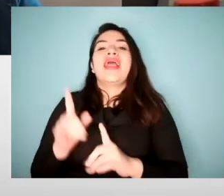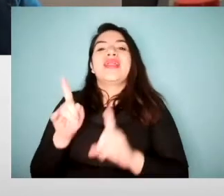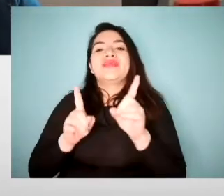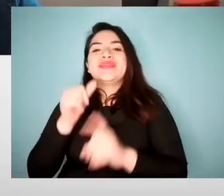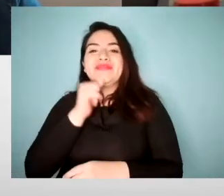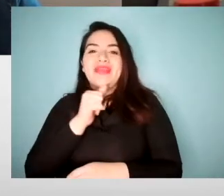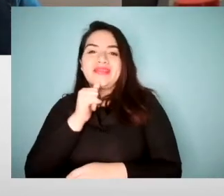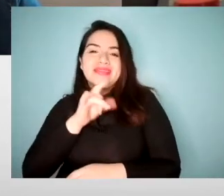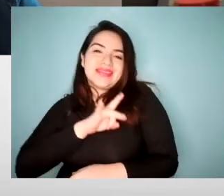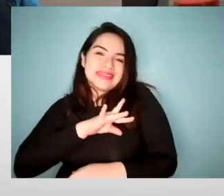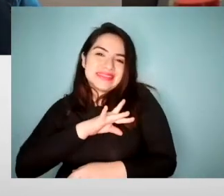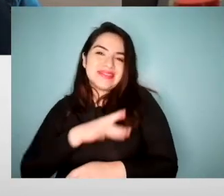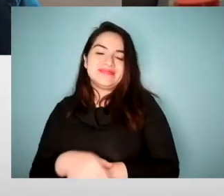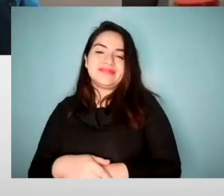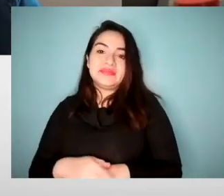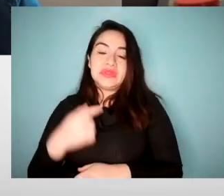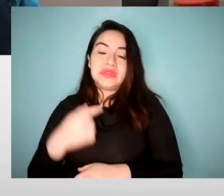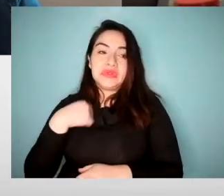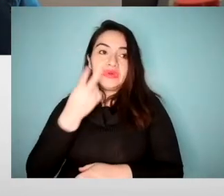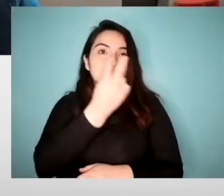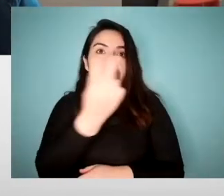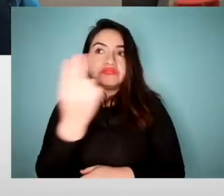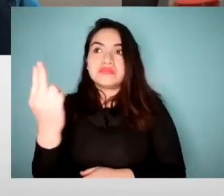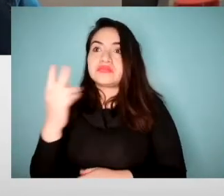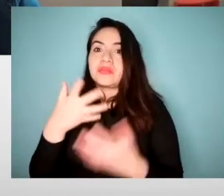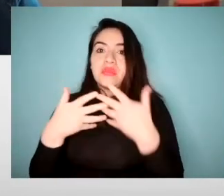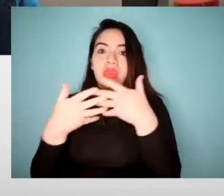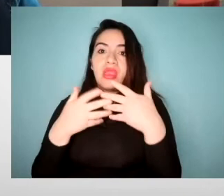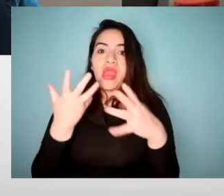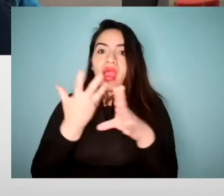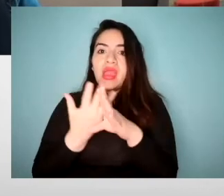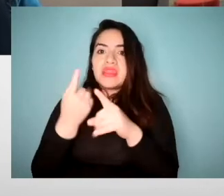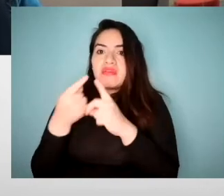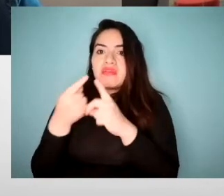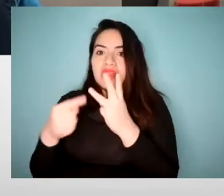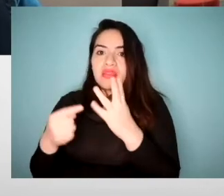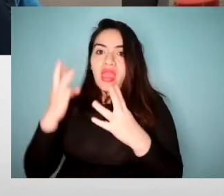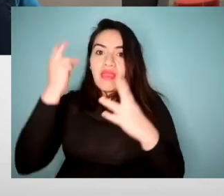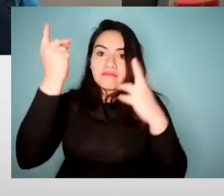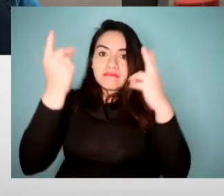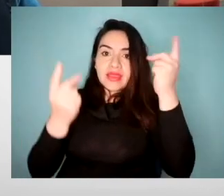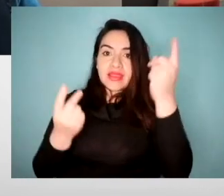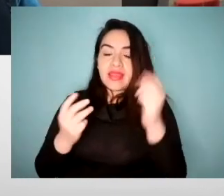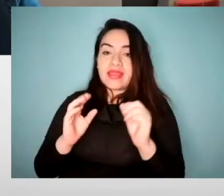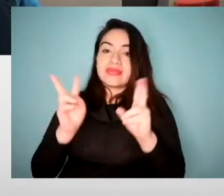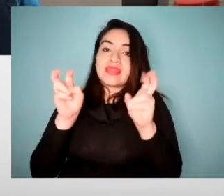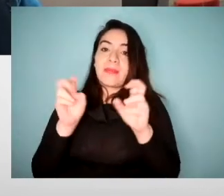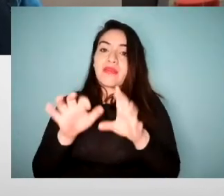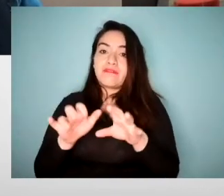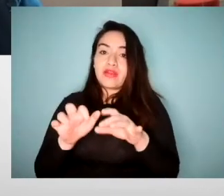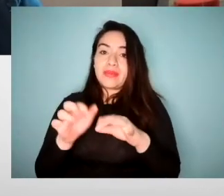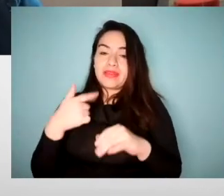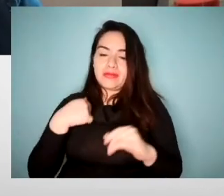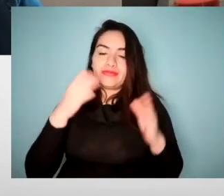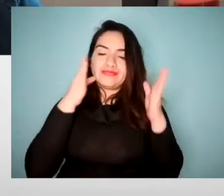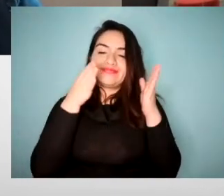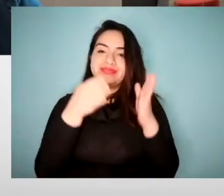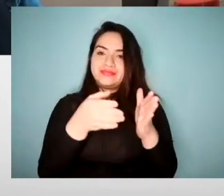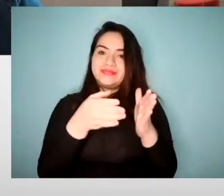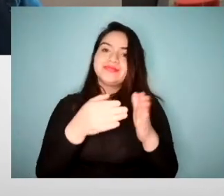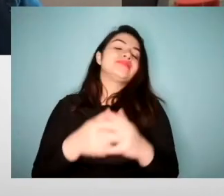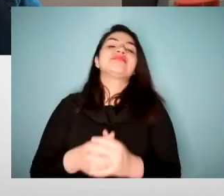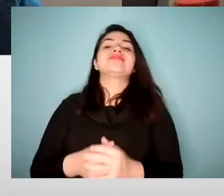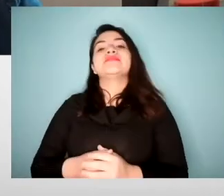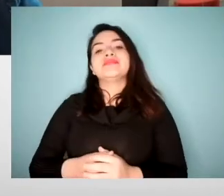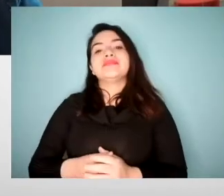Estados Unidos me di cuenta de que tenía un montón de habilidades en el área de bioinformática, que es a lo que me dedico. También